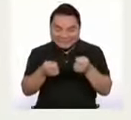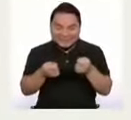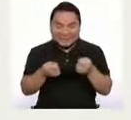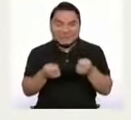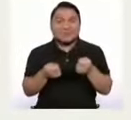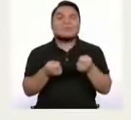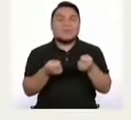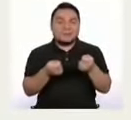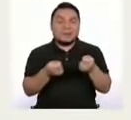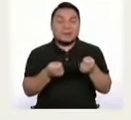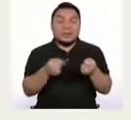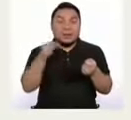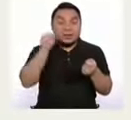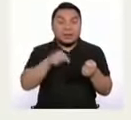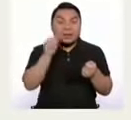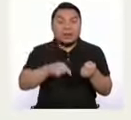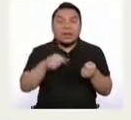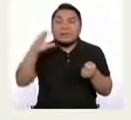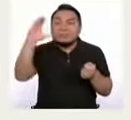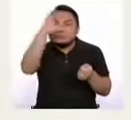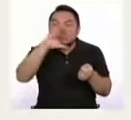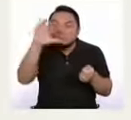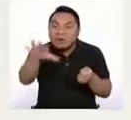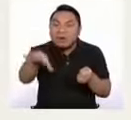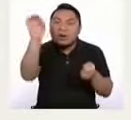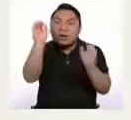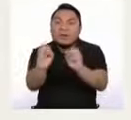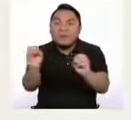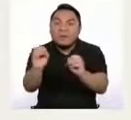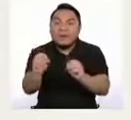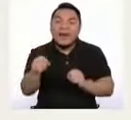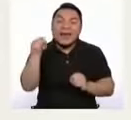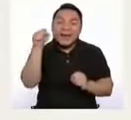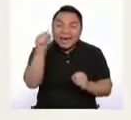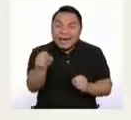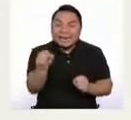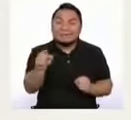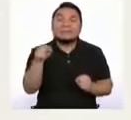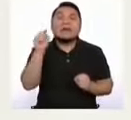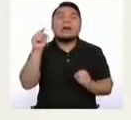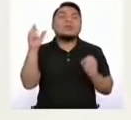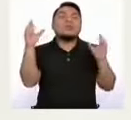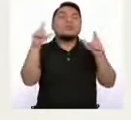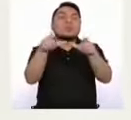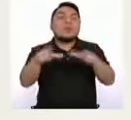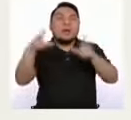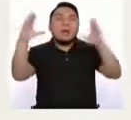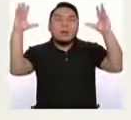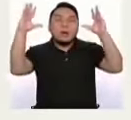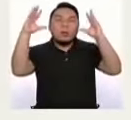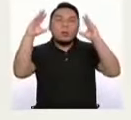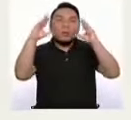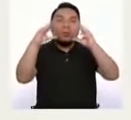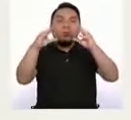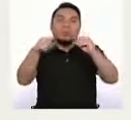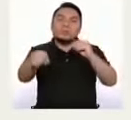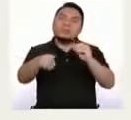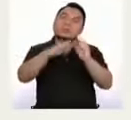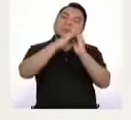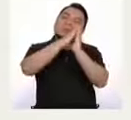Para el tesoro encontrar, en el lugar en donde por la noche tienes dulces sueños,